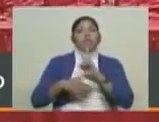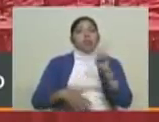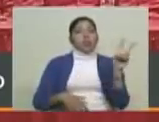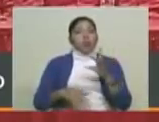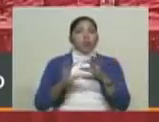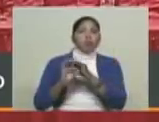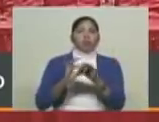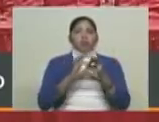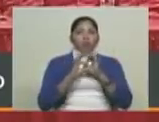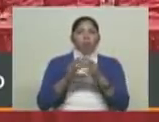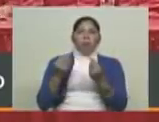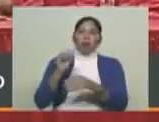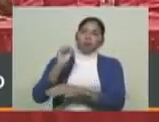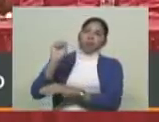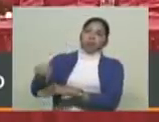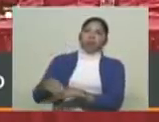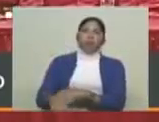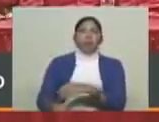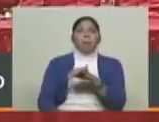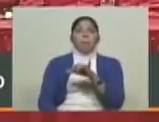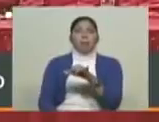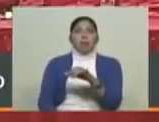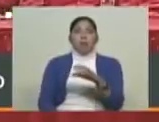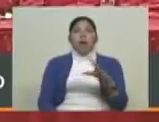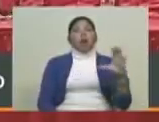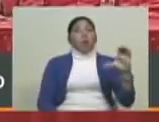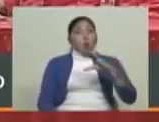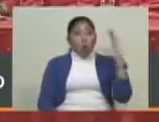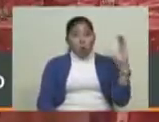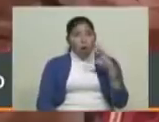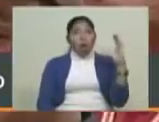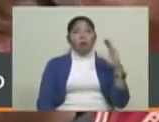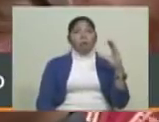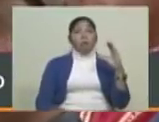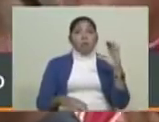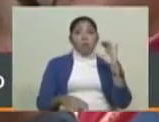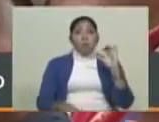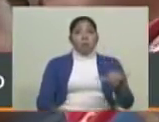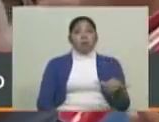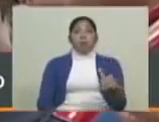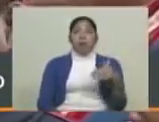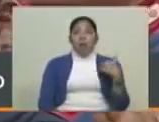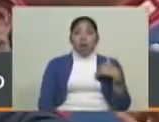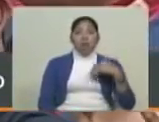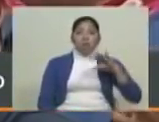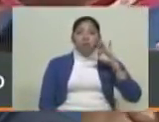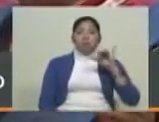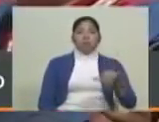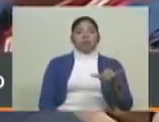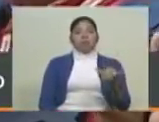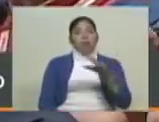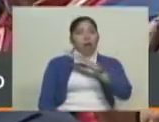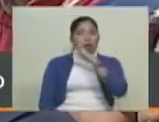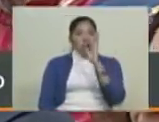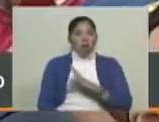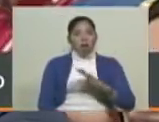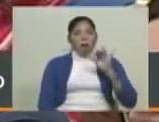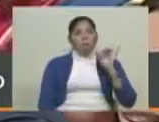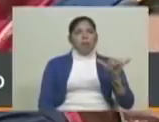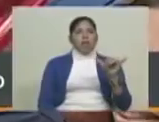a esa burguesía, que es la misma burguesía colombiana, que es la misma burguesía argentina, brasileña, que es la misma